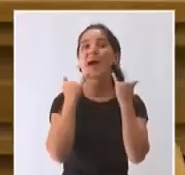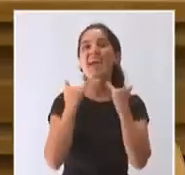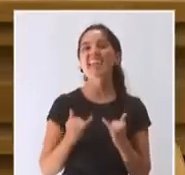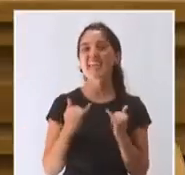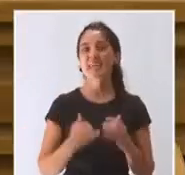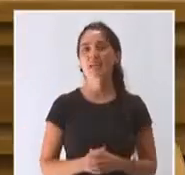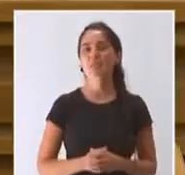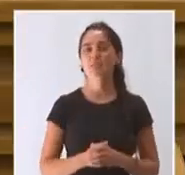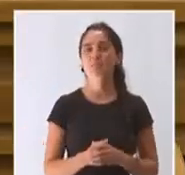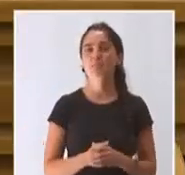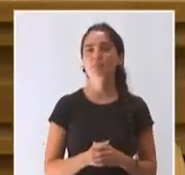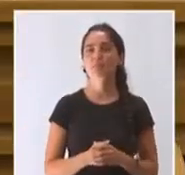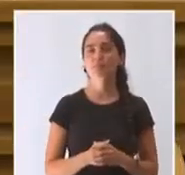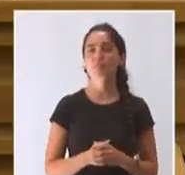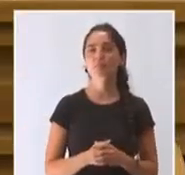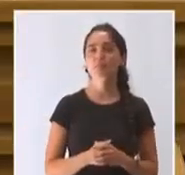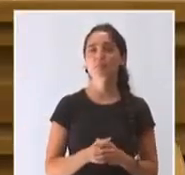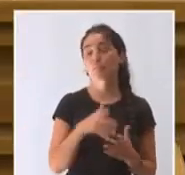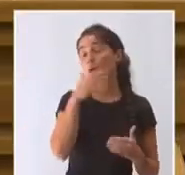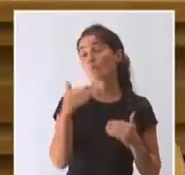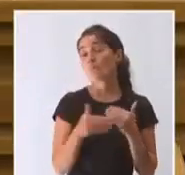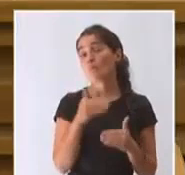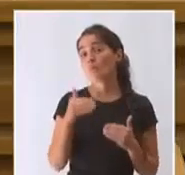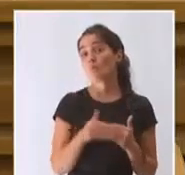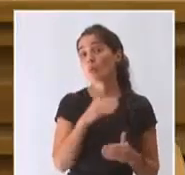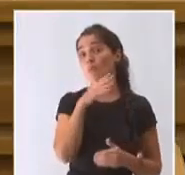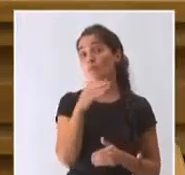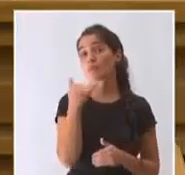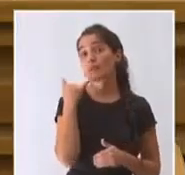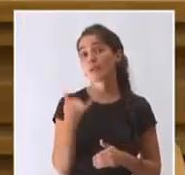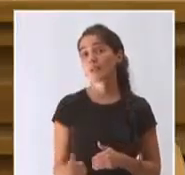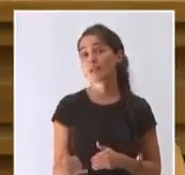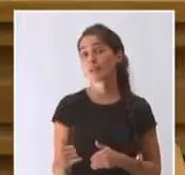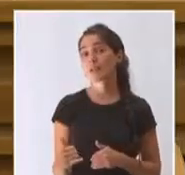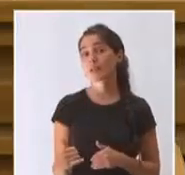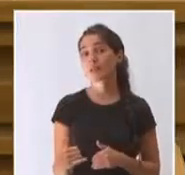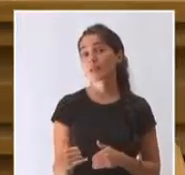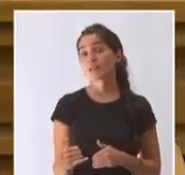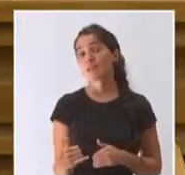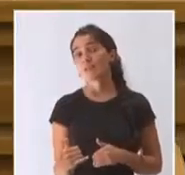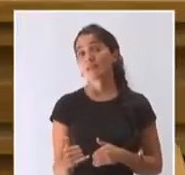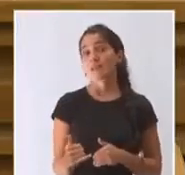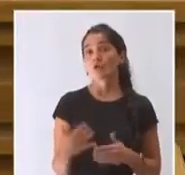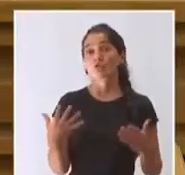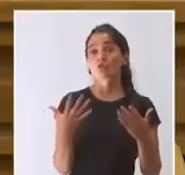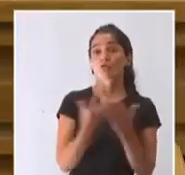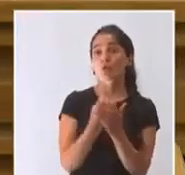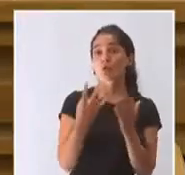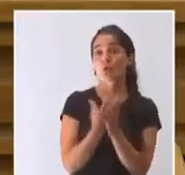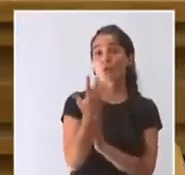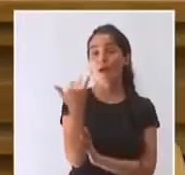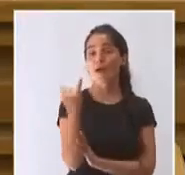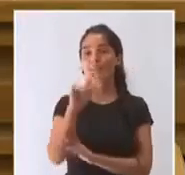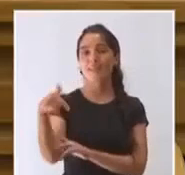carestía incomprensible de ramón incomprensible no detrás de casi todo hay alguna explicación pero desde luego inasumible a